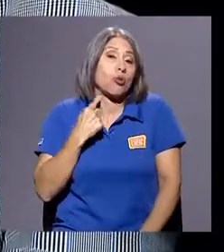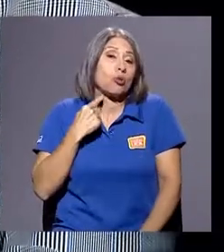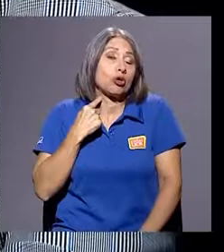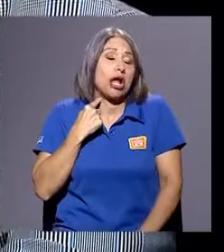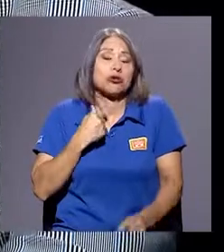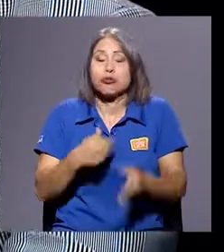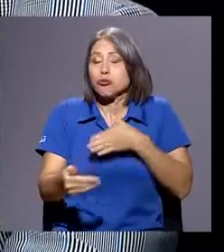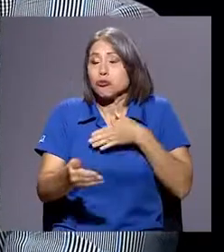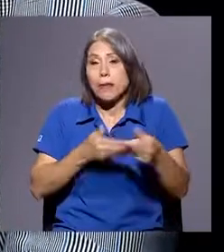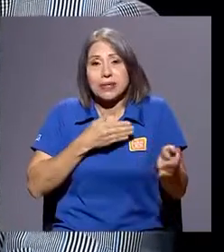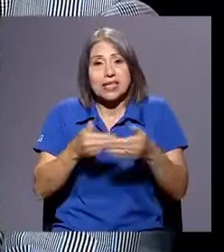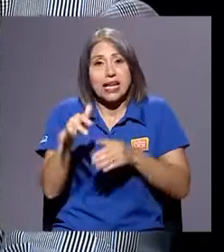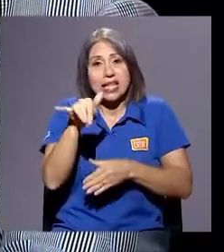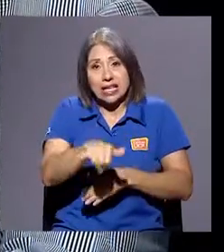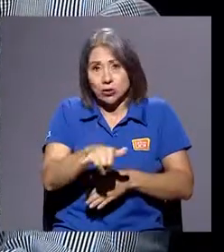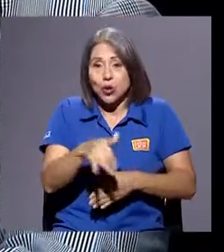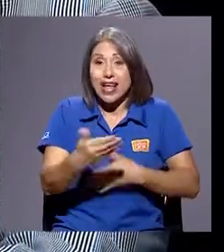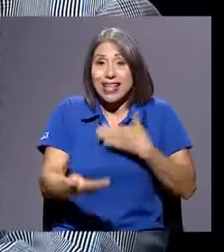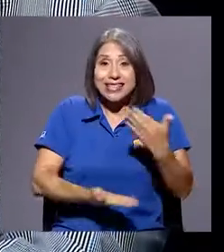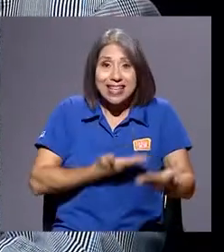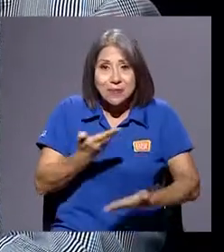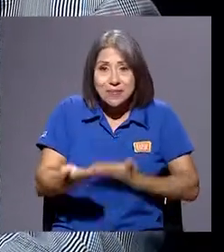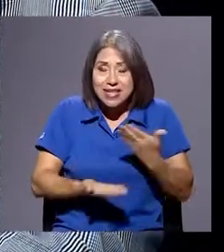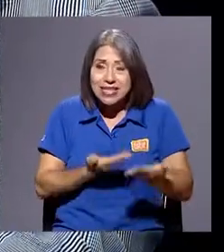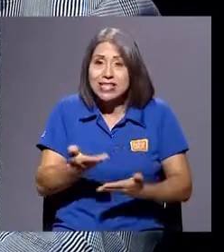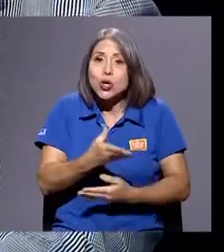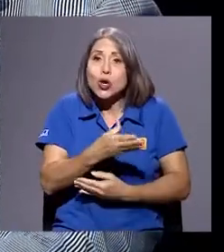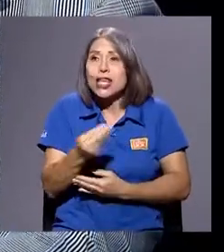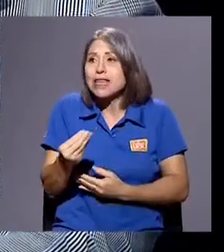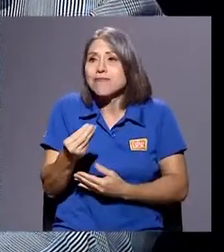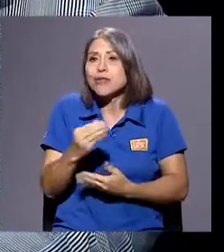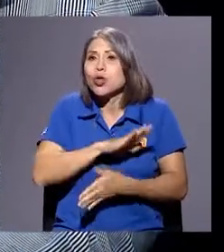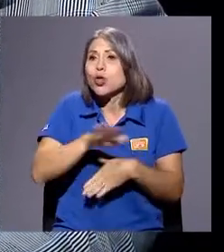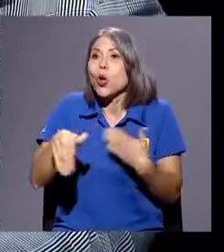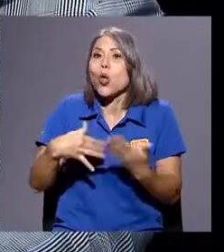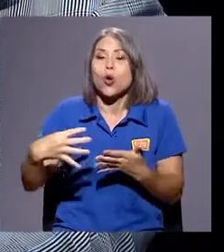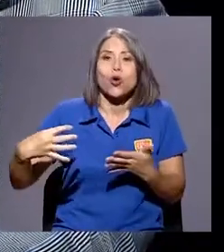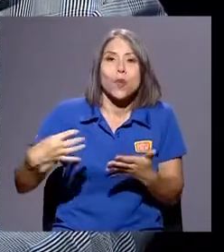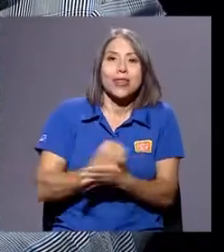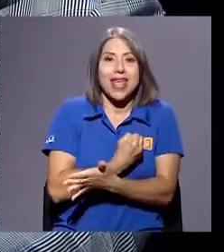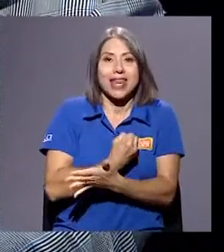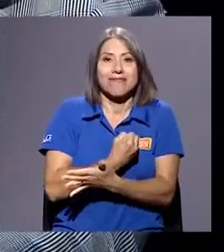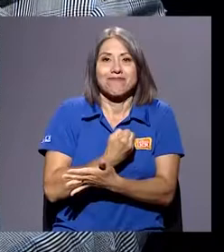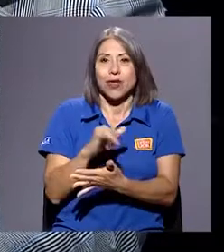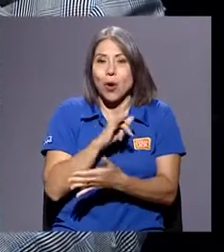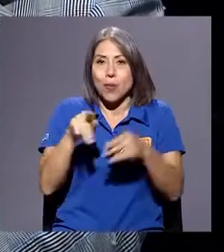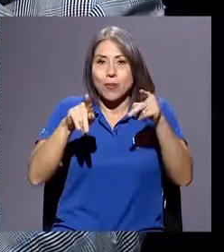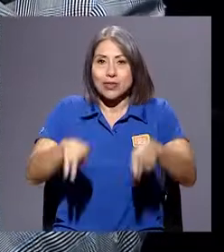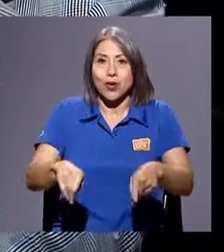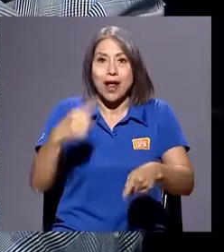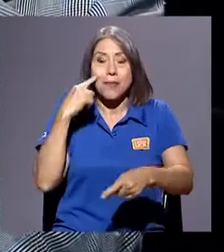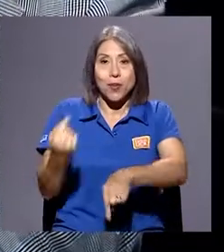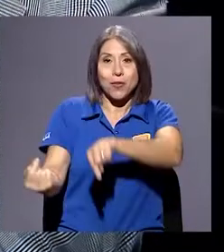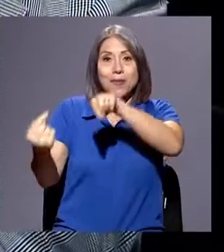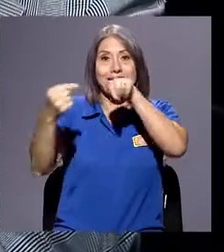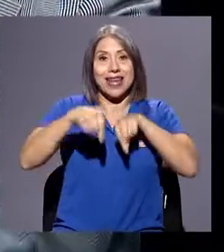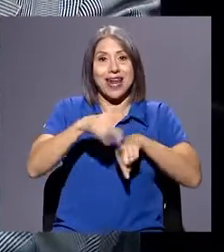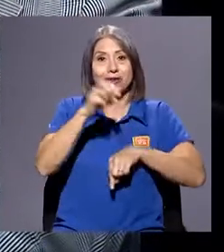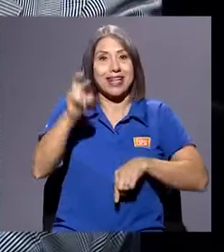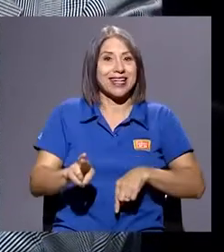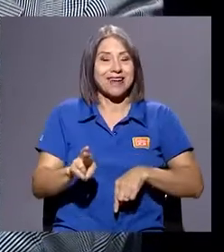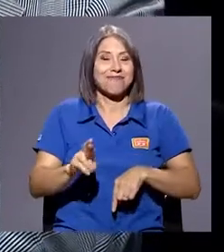el servicio que obtiene, y más que el servicio, lo que obtiene como persona por venir a Costa Rica es priceless, no tiene